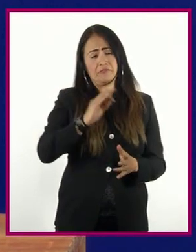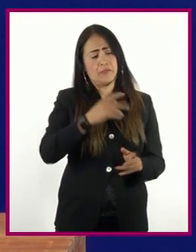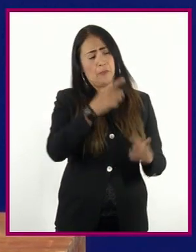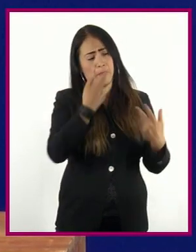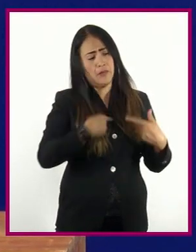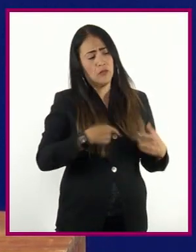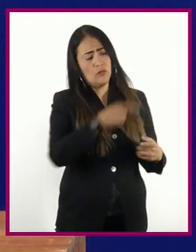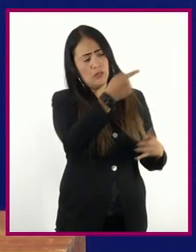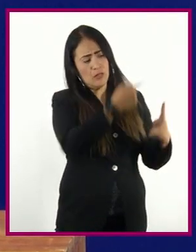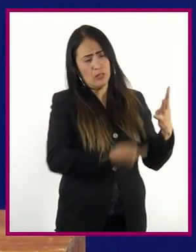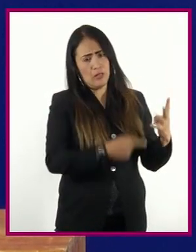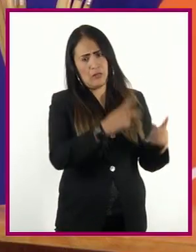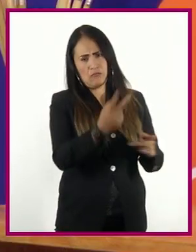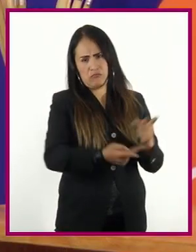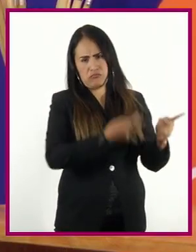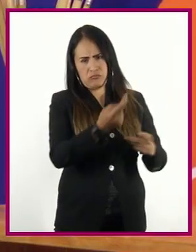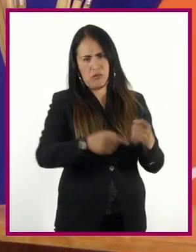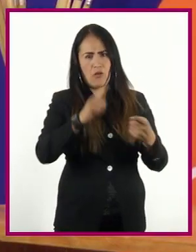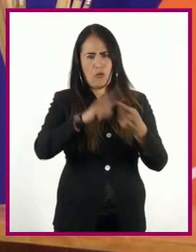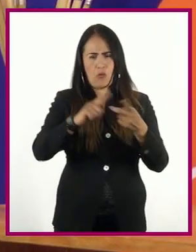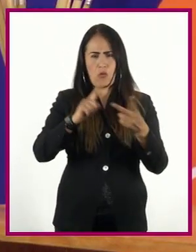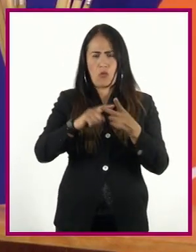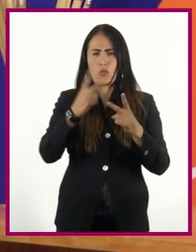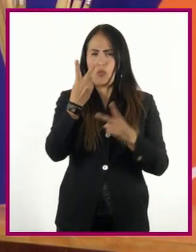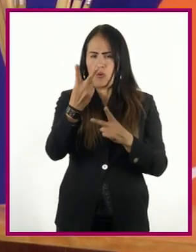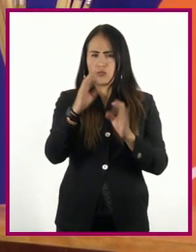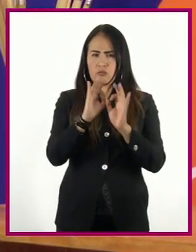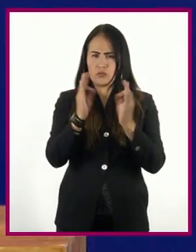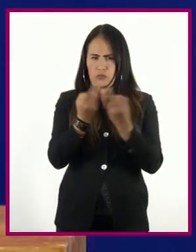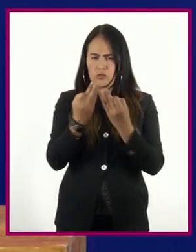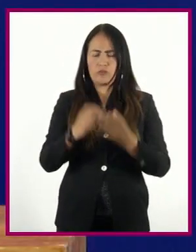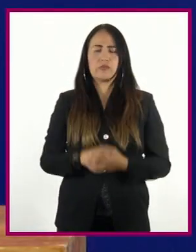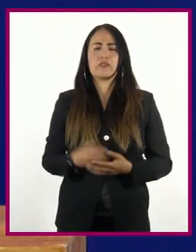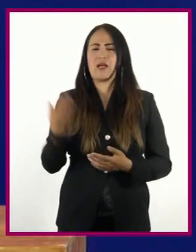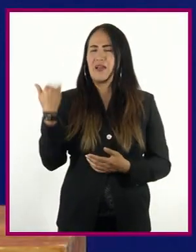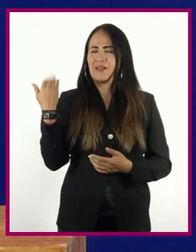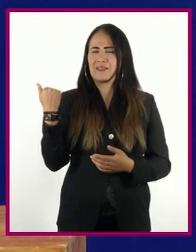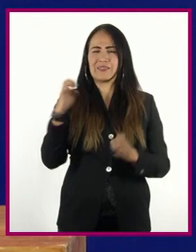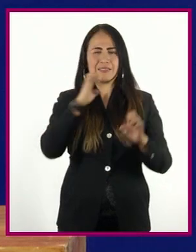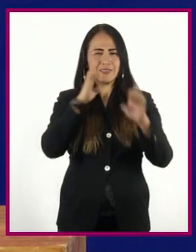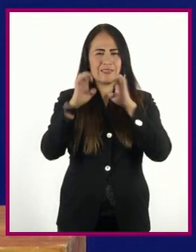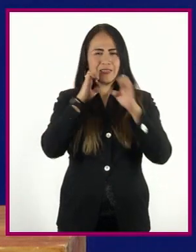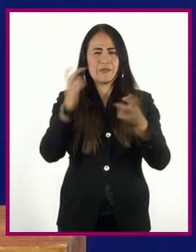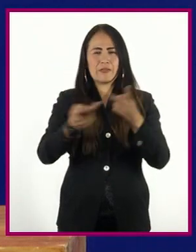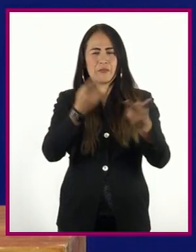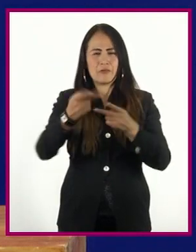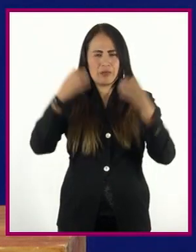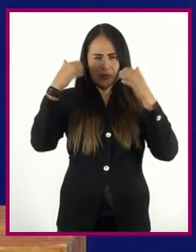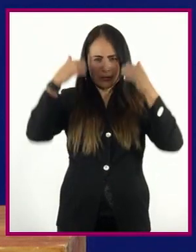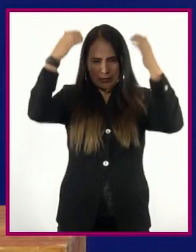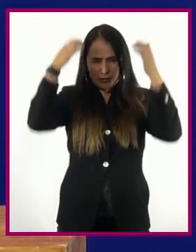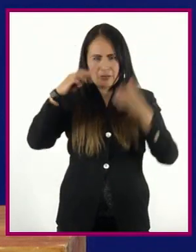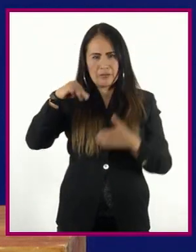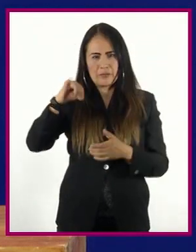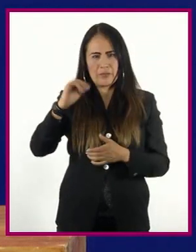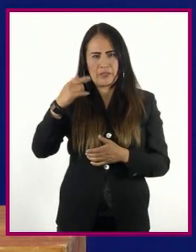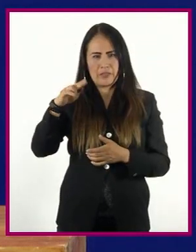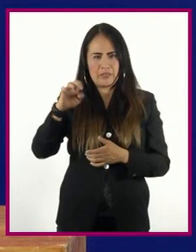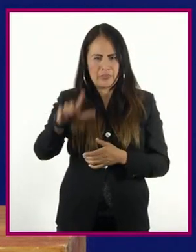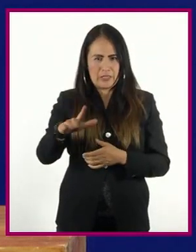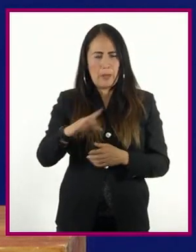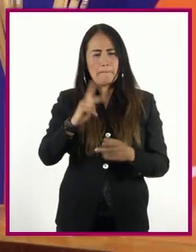se utilizan dos tipos. En la entrevista que vimos hace unos minutos con el chef Miguel Ángel, la